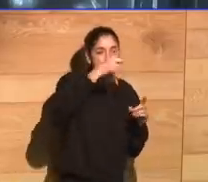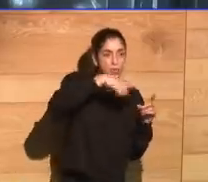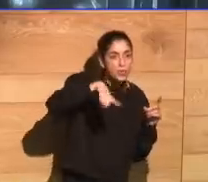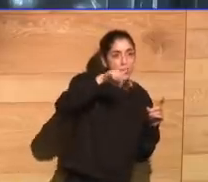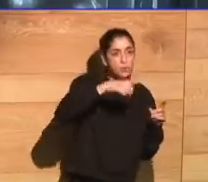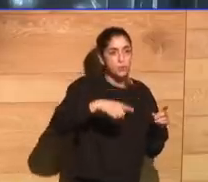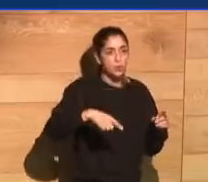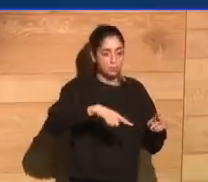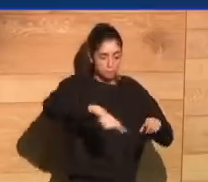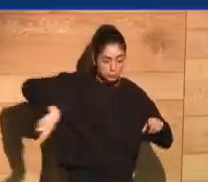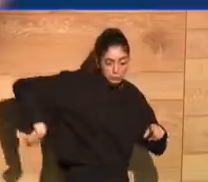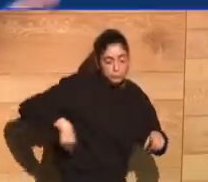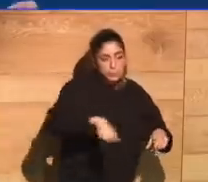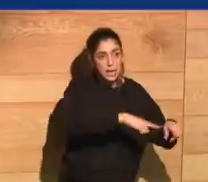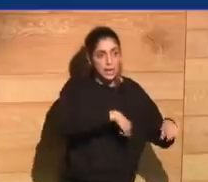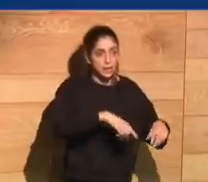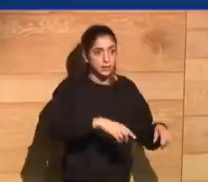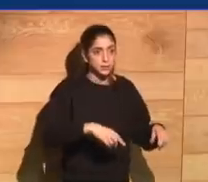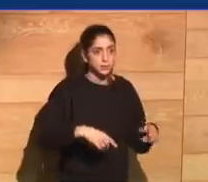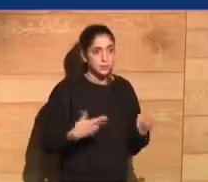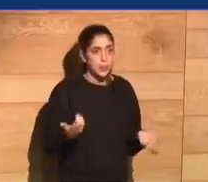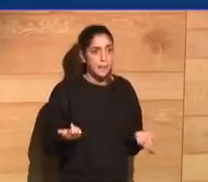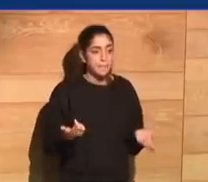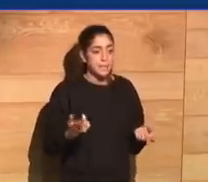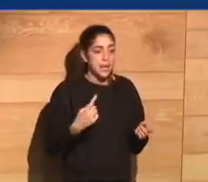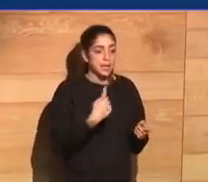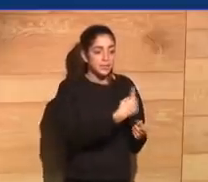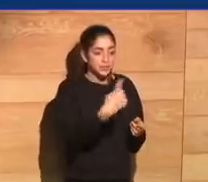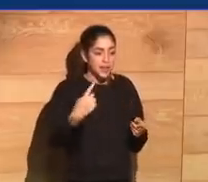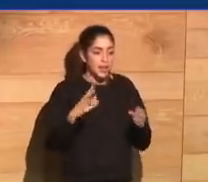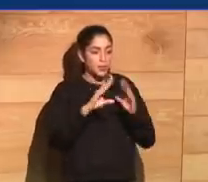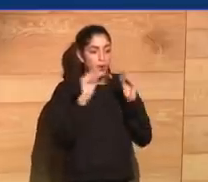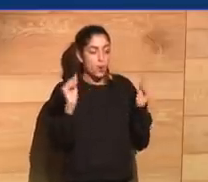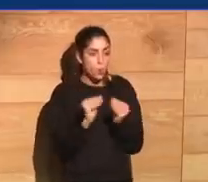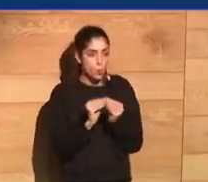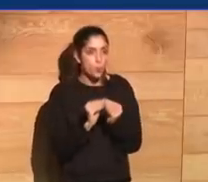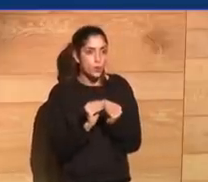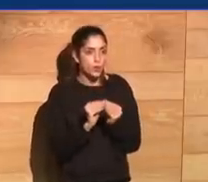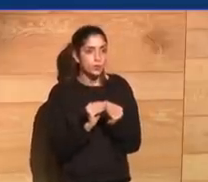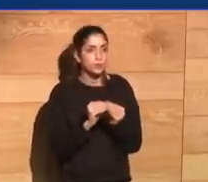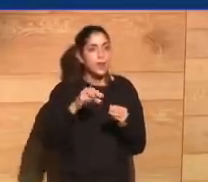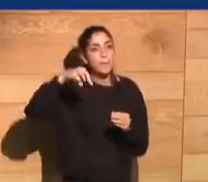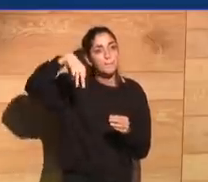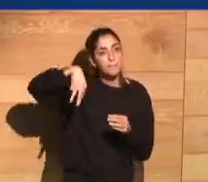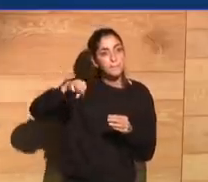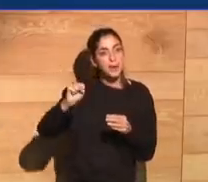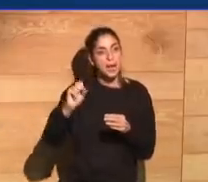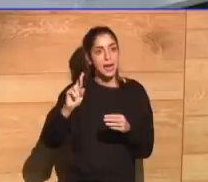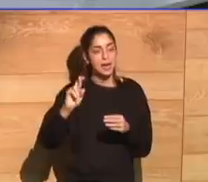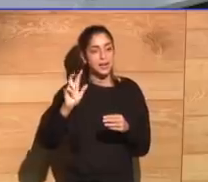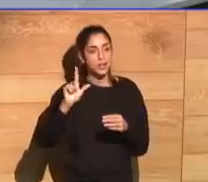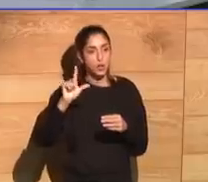estos dando a ver, vueltas. Cada uno sacará una conclusión, pero es verdad que es muy arriesgada. Hay unos señores, Marlon Brando entre ellos, con unos